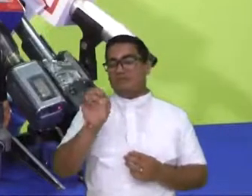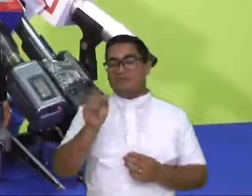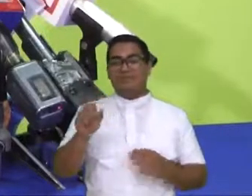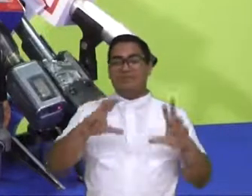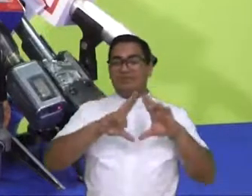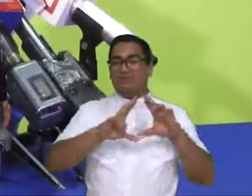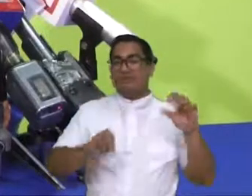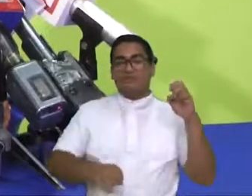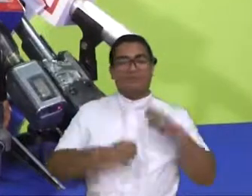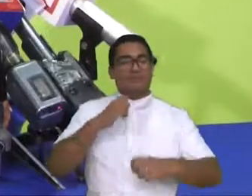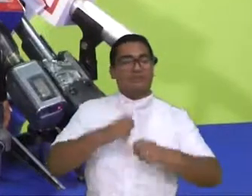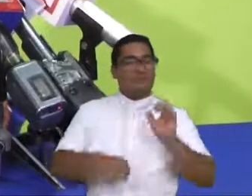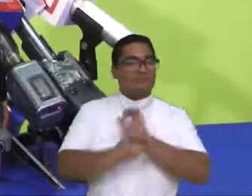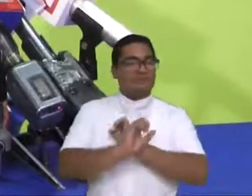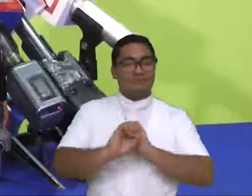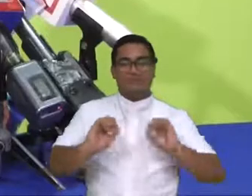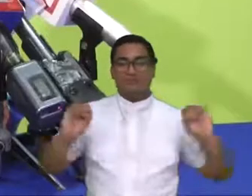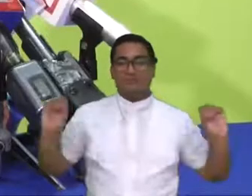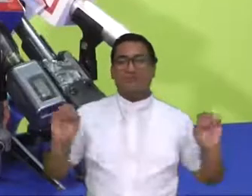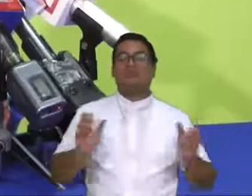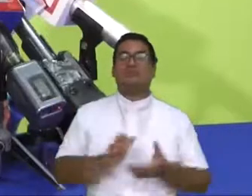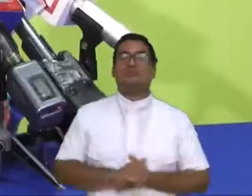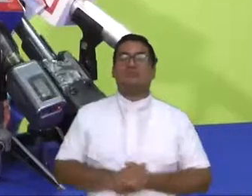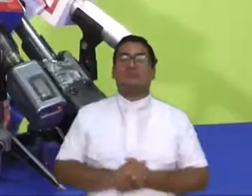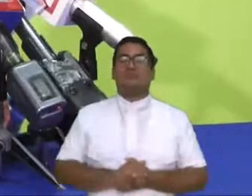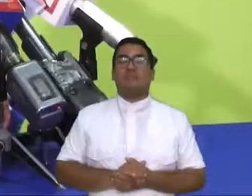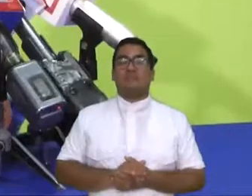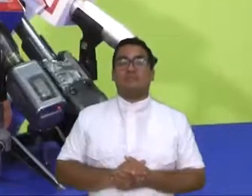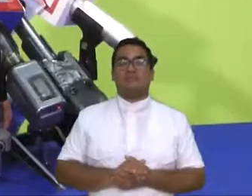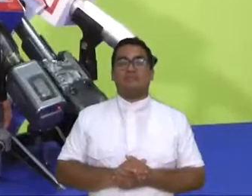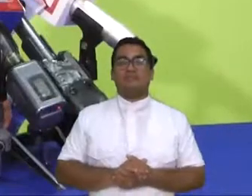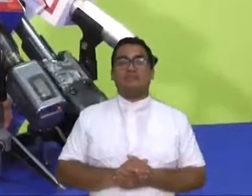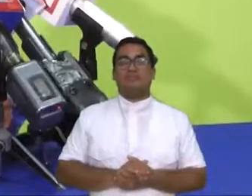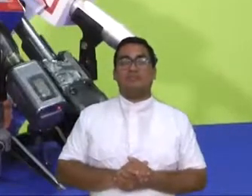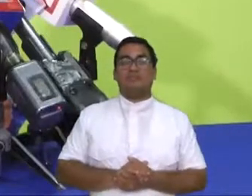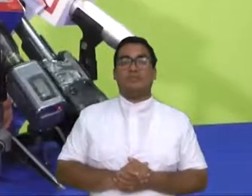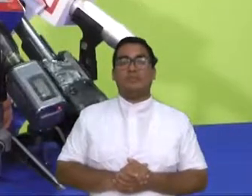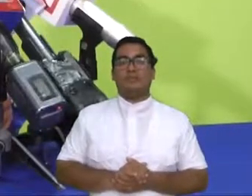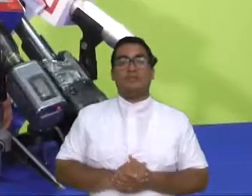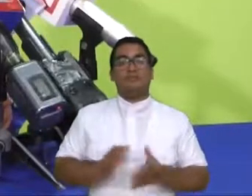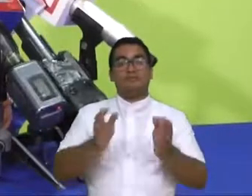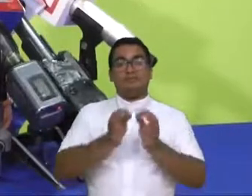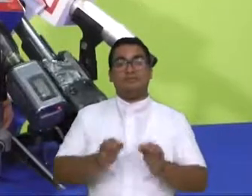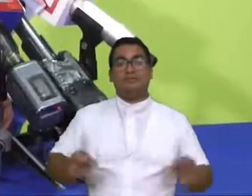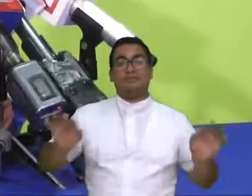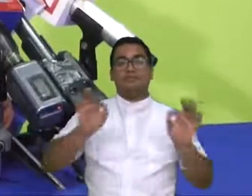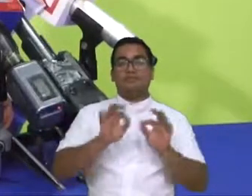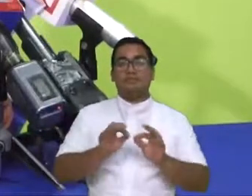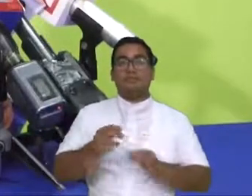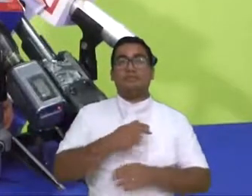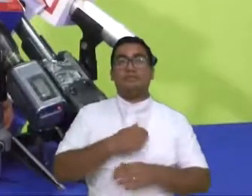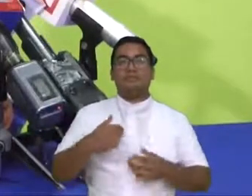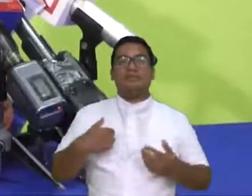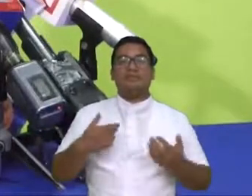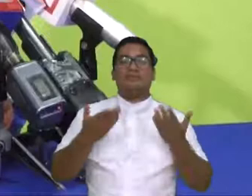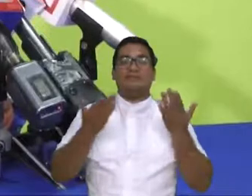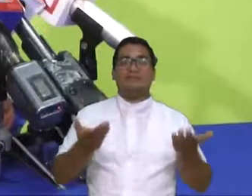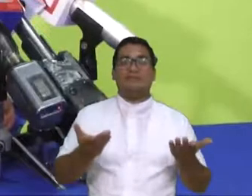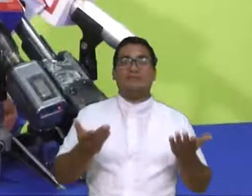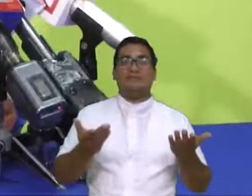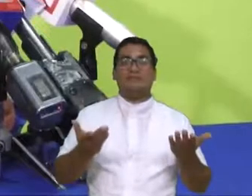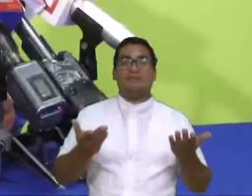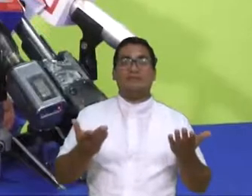cuadros respiratorios por este nuevo virus. Nosotros queremos hacer énfasis, ¿no?, en las acciones que se están realizando